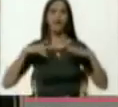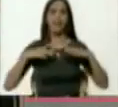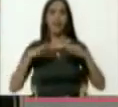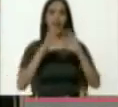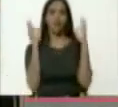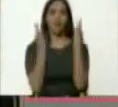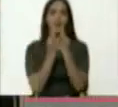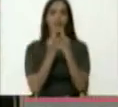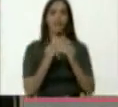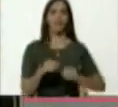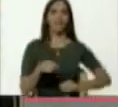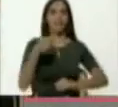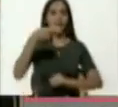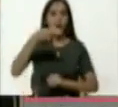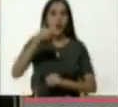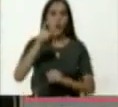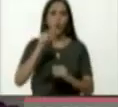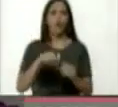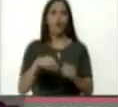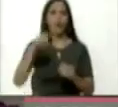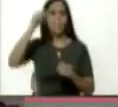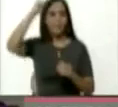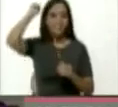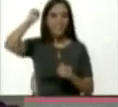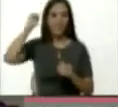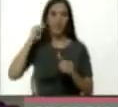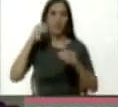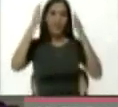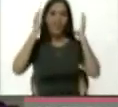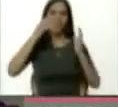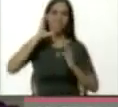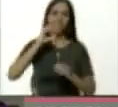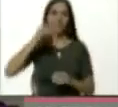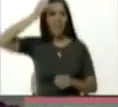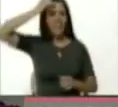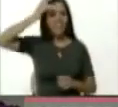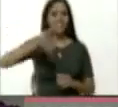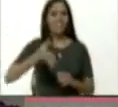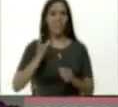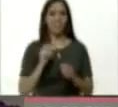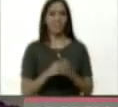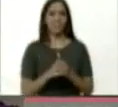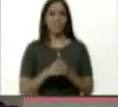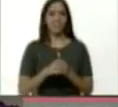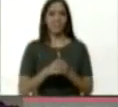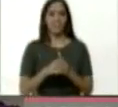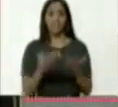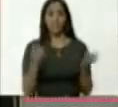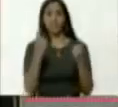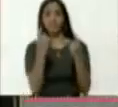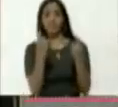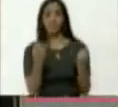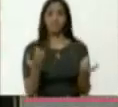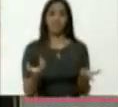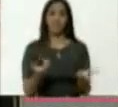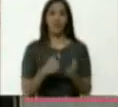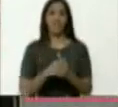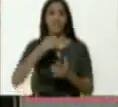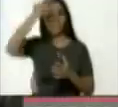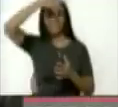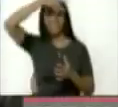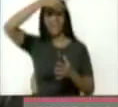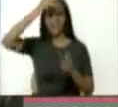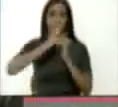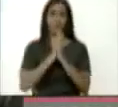familia. Bastaruga, Pacheco, Cabeza de Trago, La Necia. La Ricardo necia. Que no aparece todavía. No, por favor, un personaje para Ricardo en el